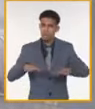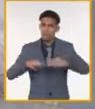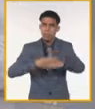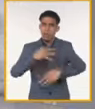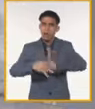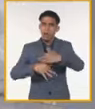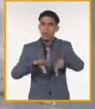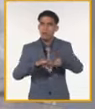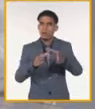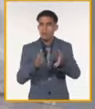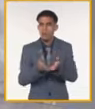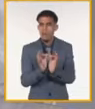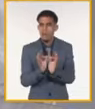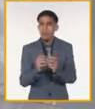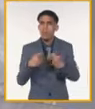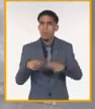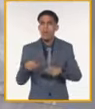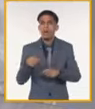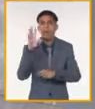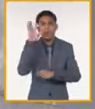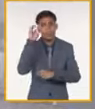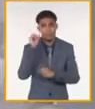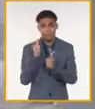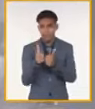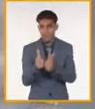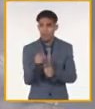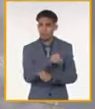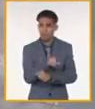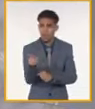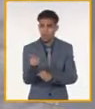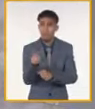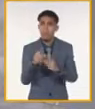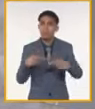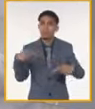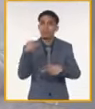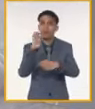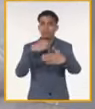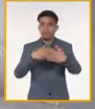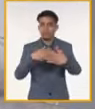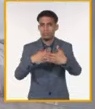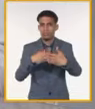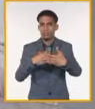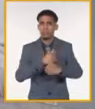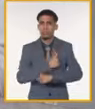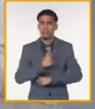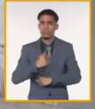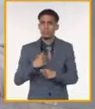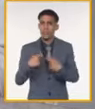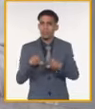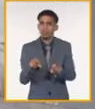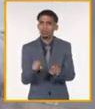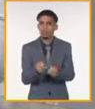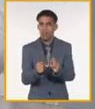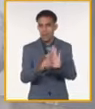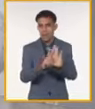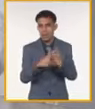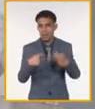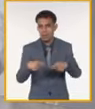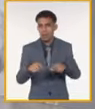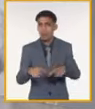la Cruzada si se le quiere llamar de esa forma que no es más que exigir el el apego a la legalidad Y a lo que está